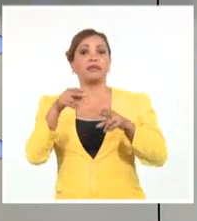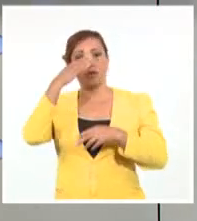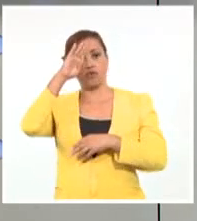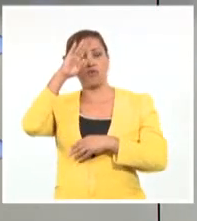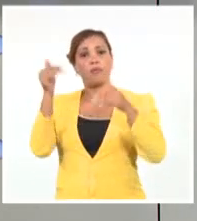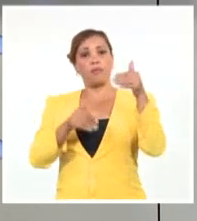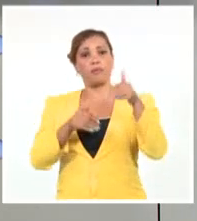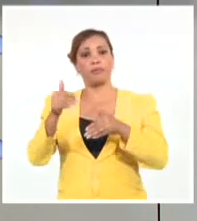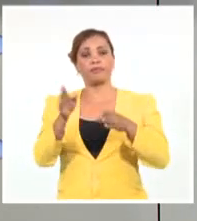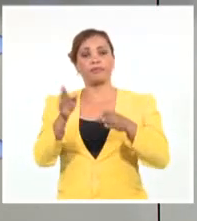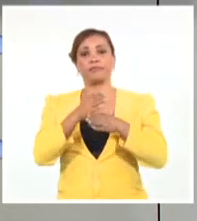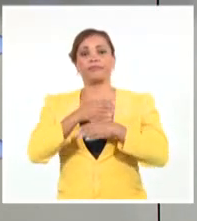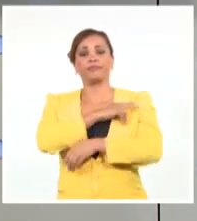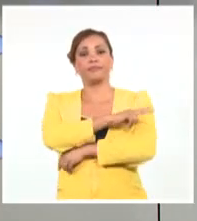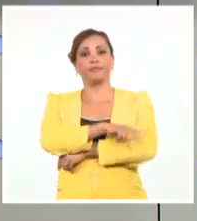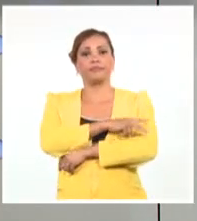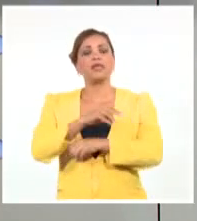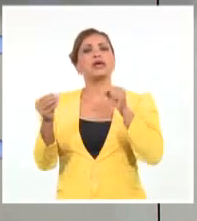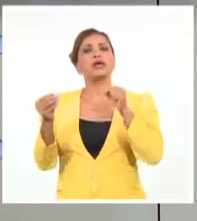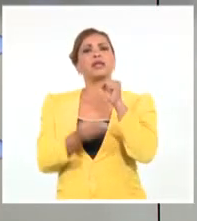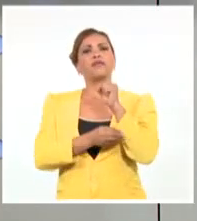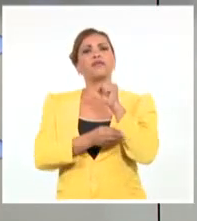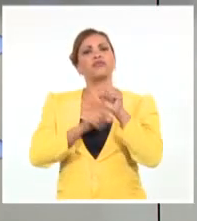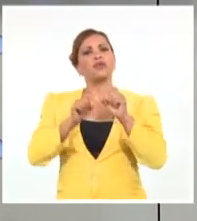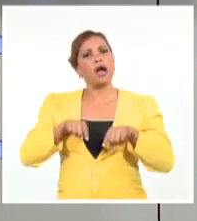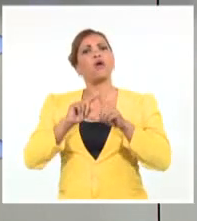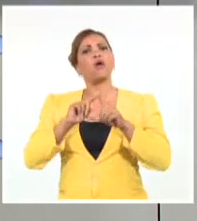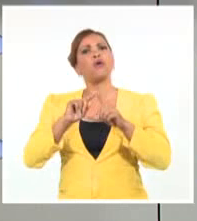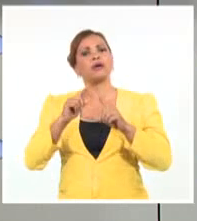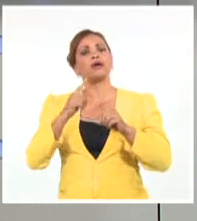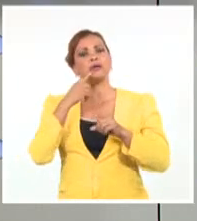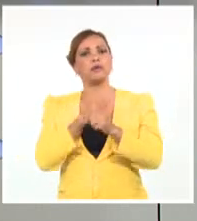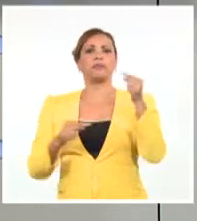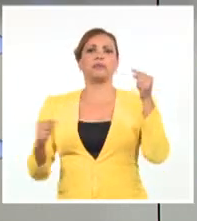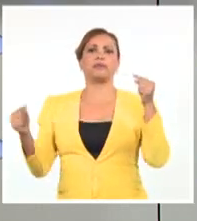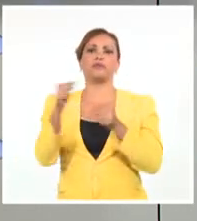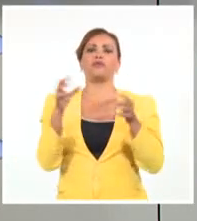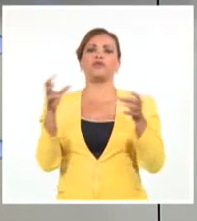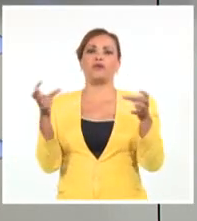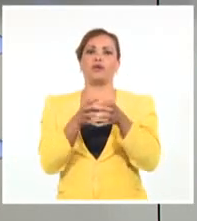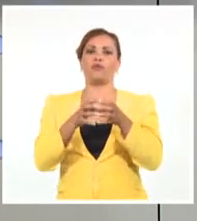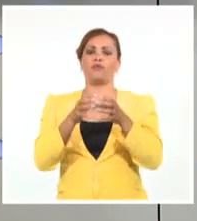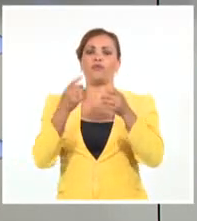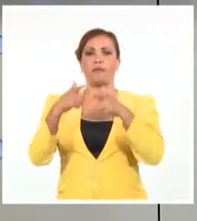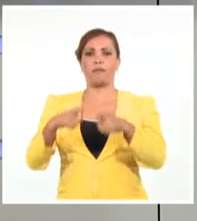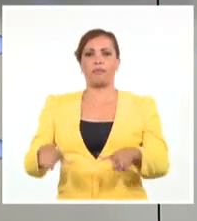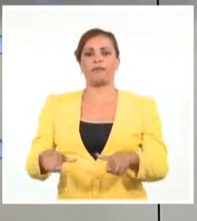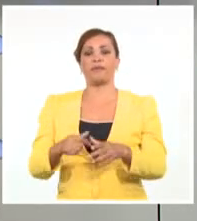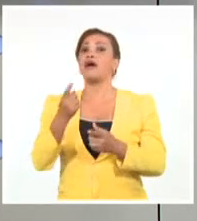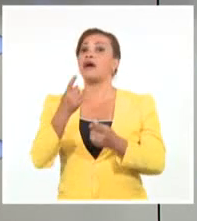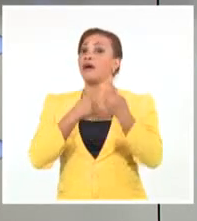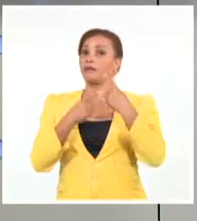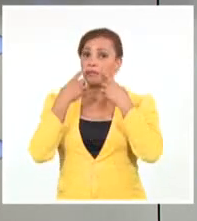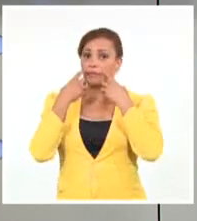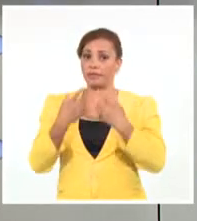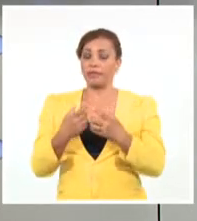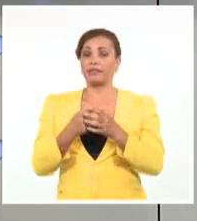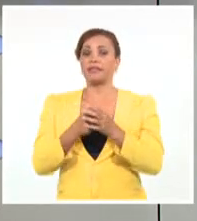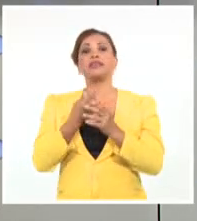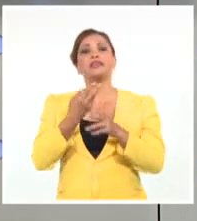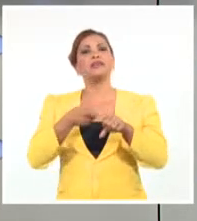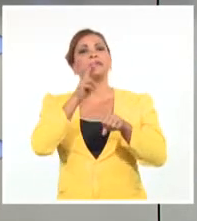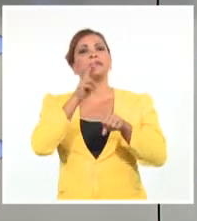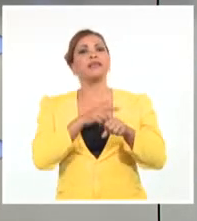con equipos colmados de refuerzos, esta vez sí se priorizó el grueso del elenco campeón, algo que a mi juicio representa